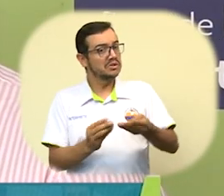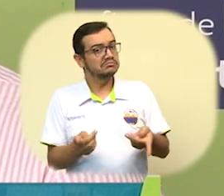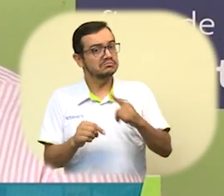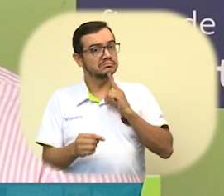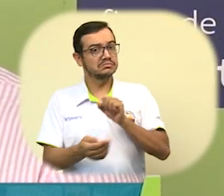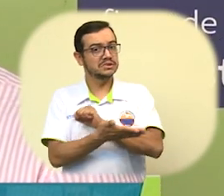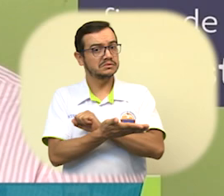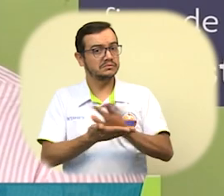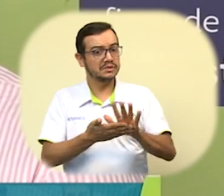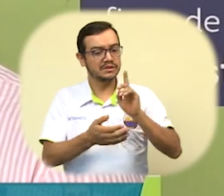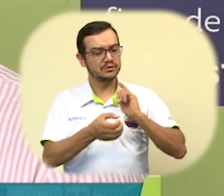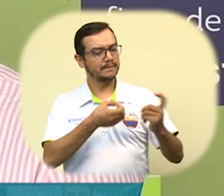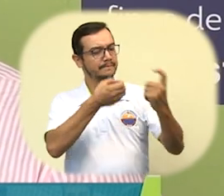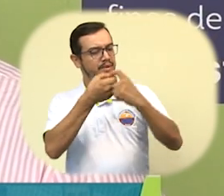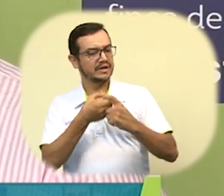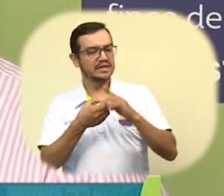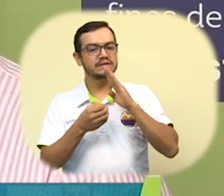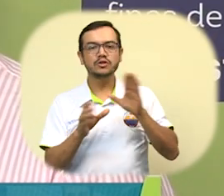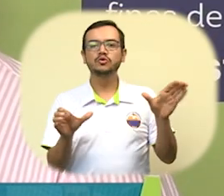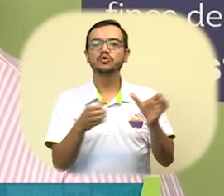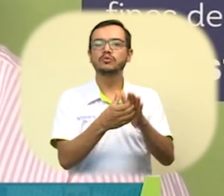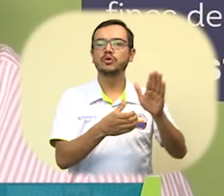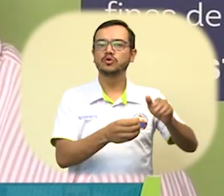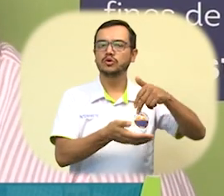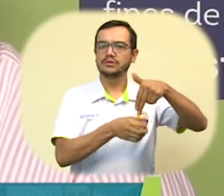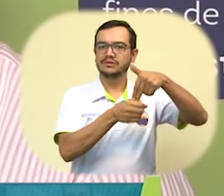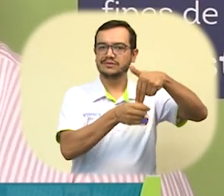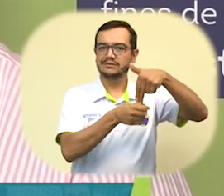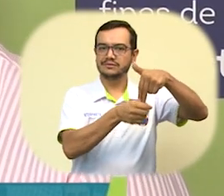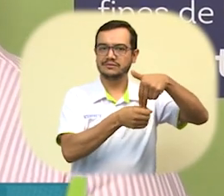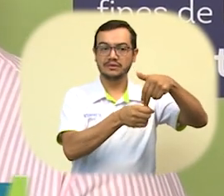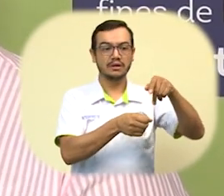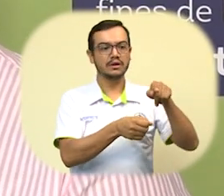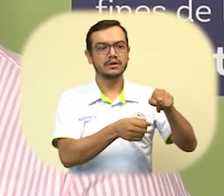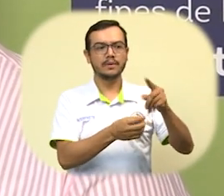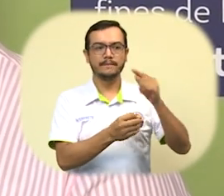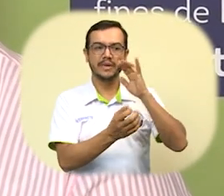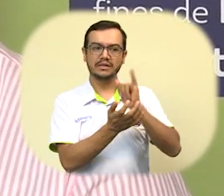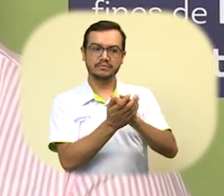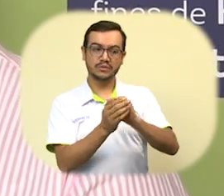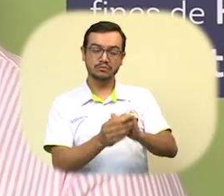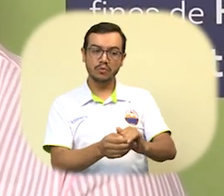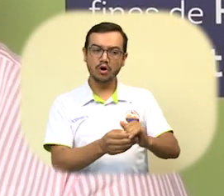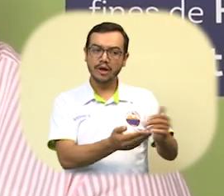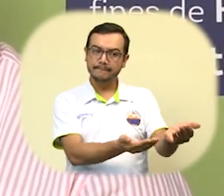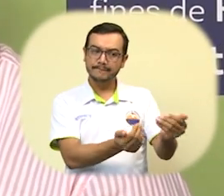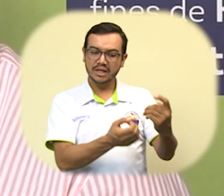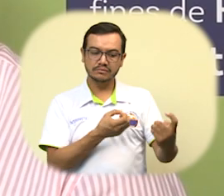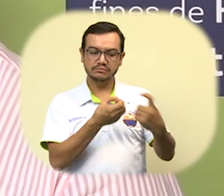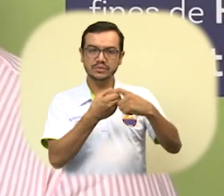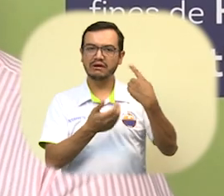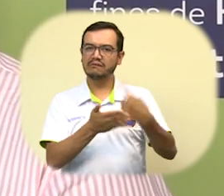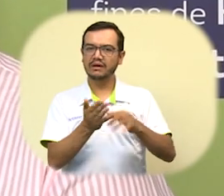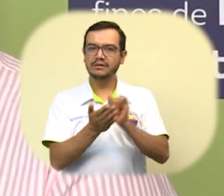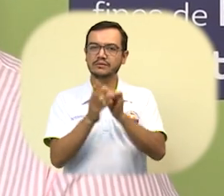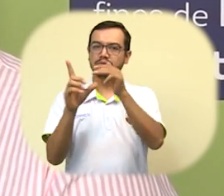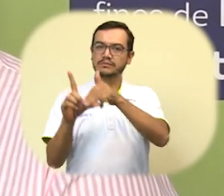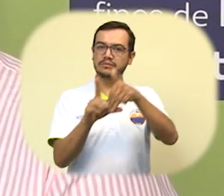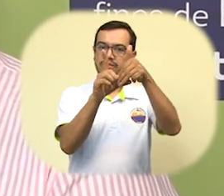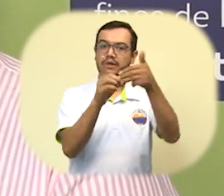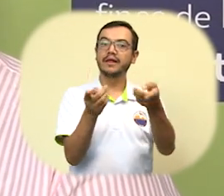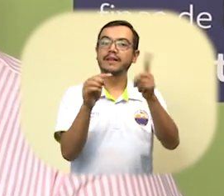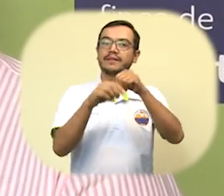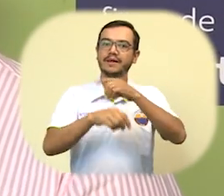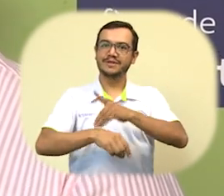unas becas a estudiantes de las comunidades indígenas reconocidas para estudios de maestría y doctorado.